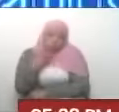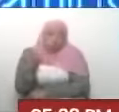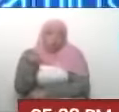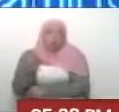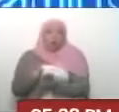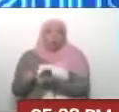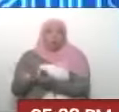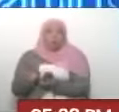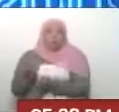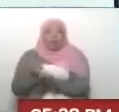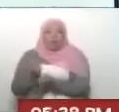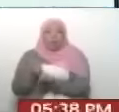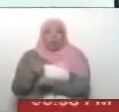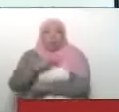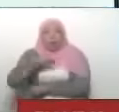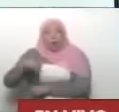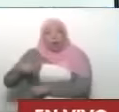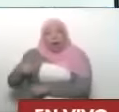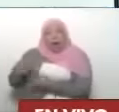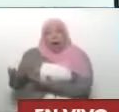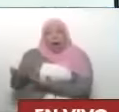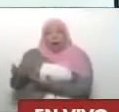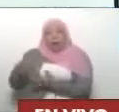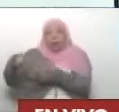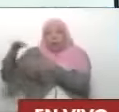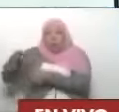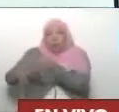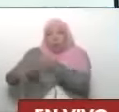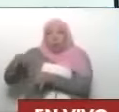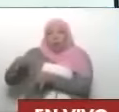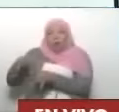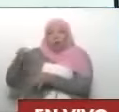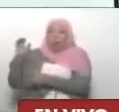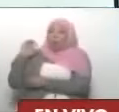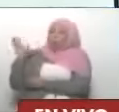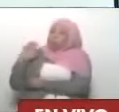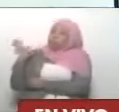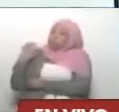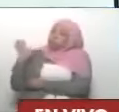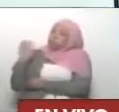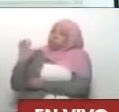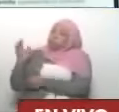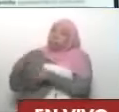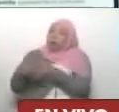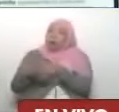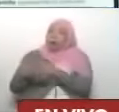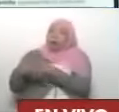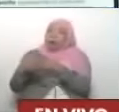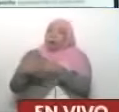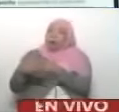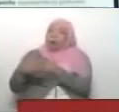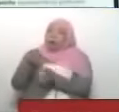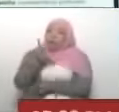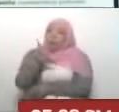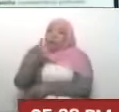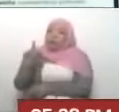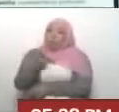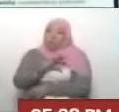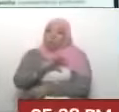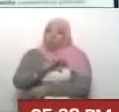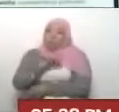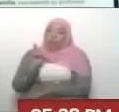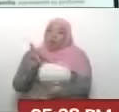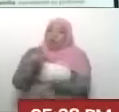preocupación también se ha expresado en la Comisión Judicial del Congreso de los Estados Unidos, en donde el pasado 31 de enero acudieron al